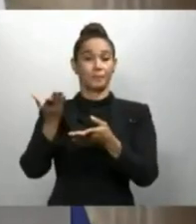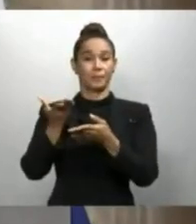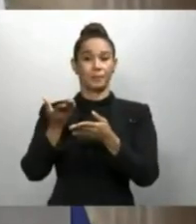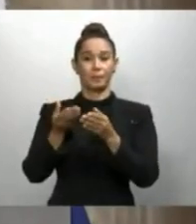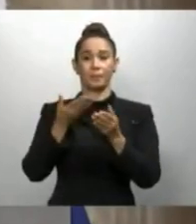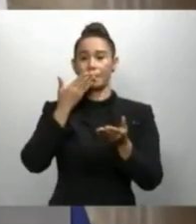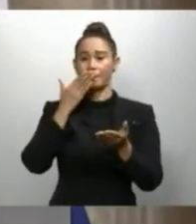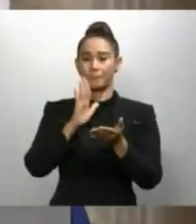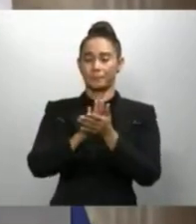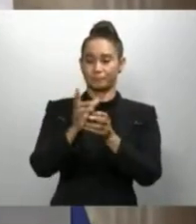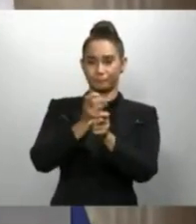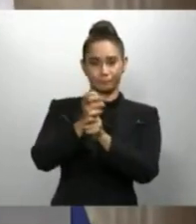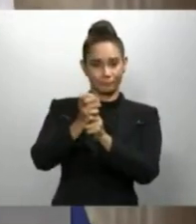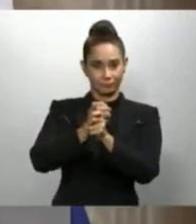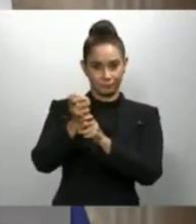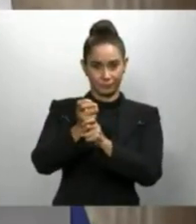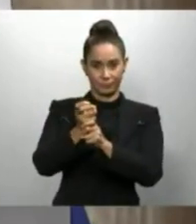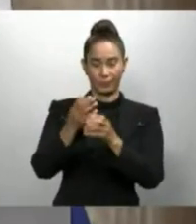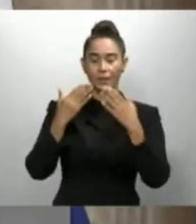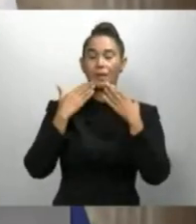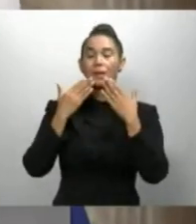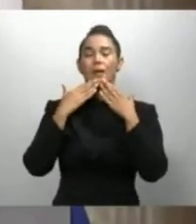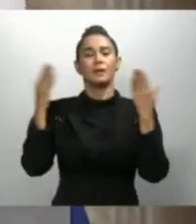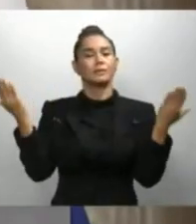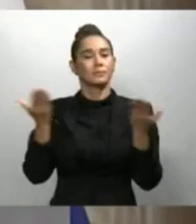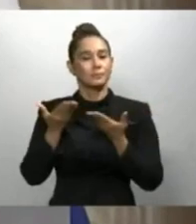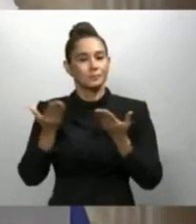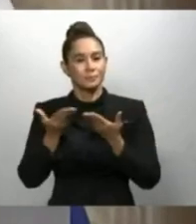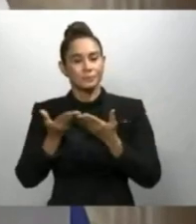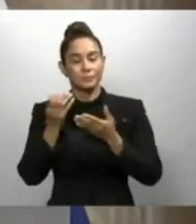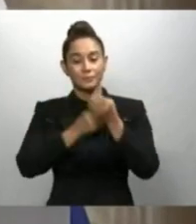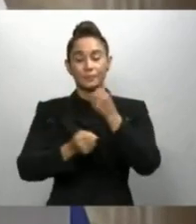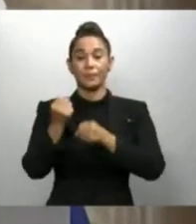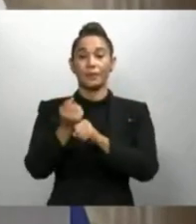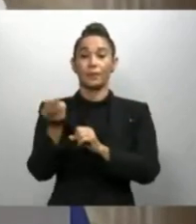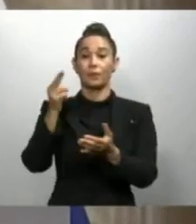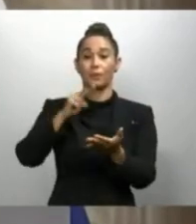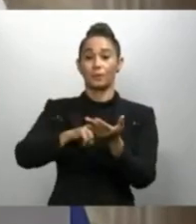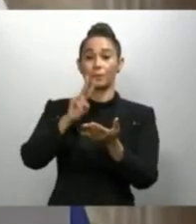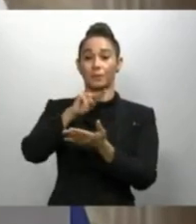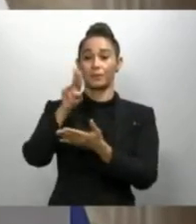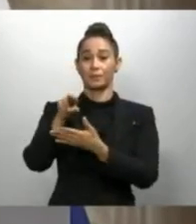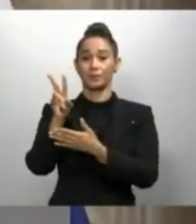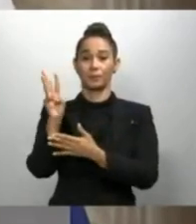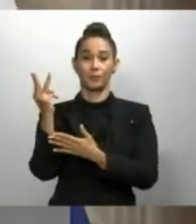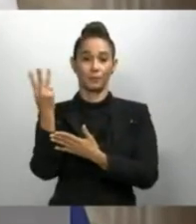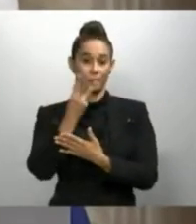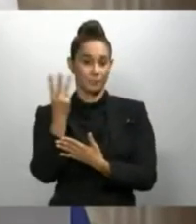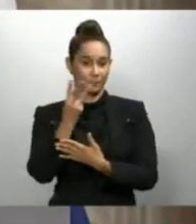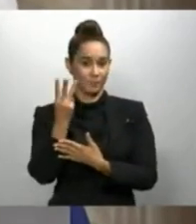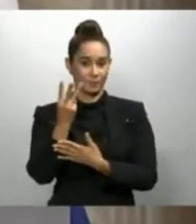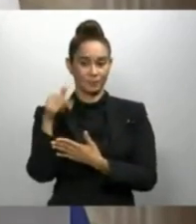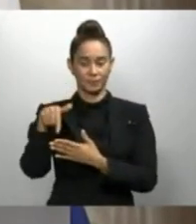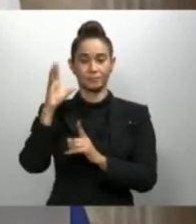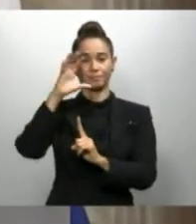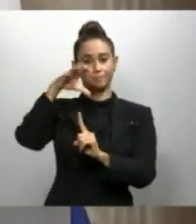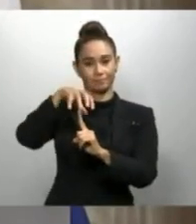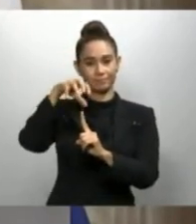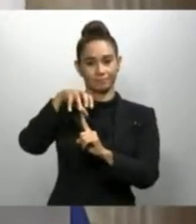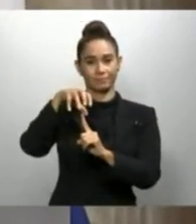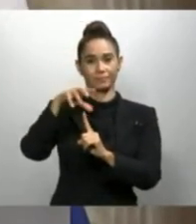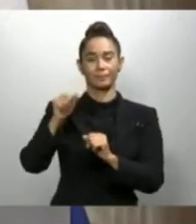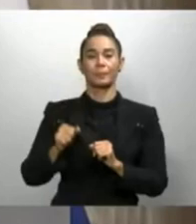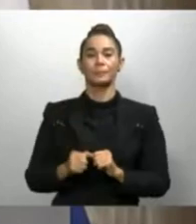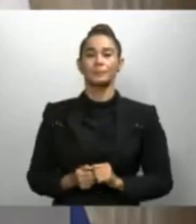por acompañarnos este miércoles 28 de abril del año 2021 en el Salón de las Cariátides del Palacio Nacional.